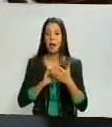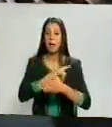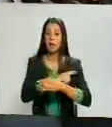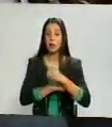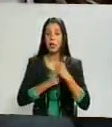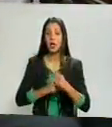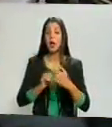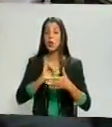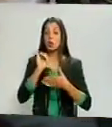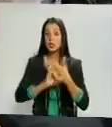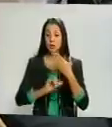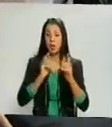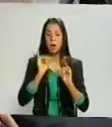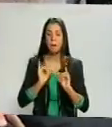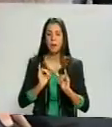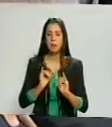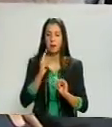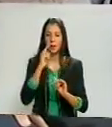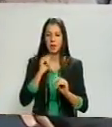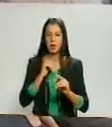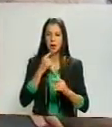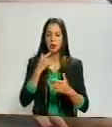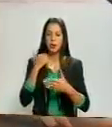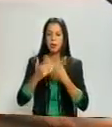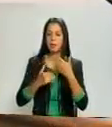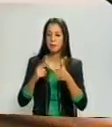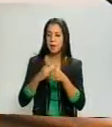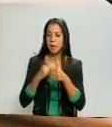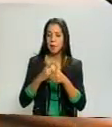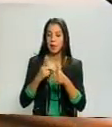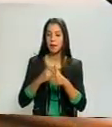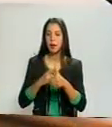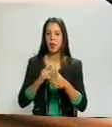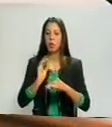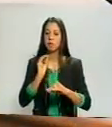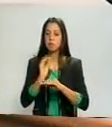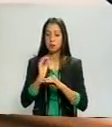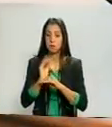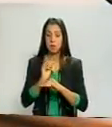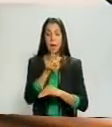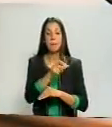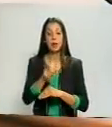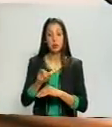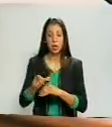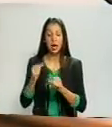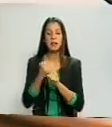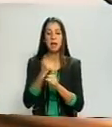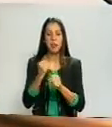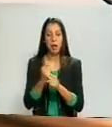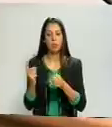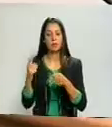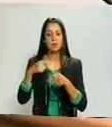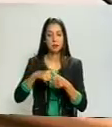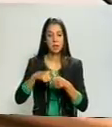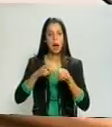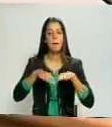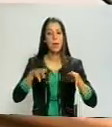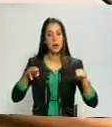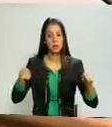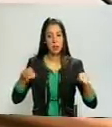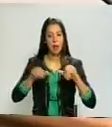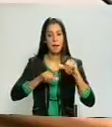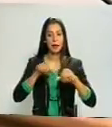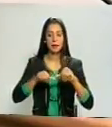constituyente originario debe abordar de manera prioritaria la protección de los trabajadores y trabajadoras.